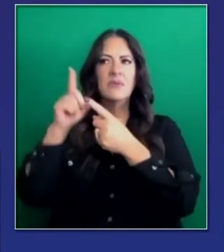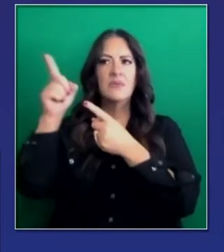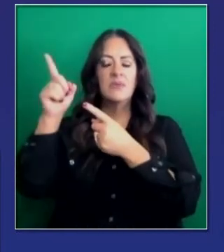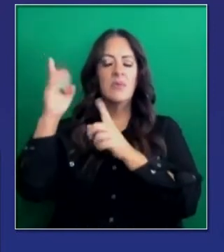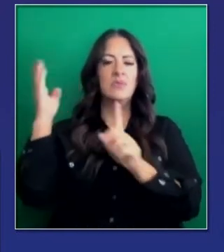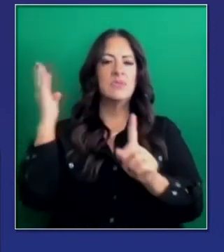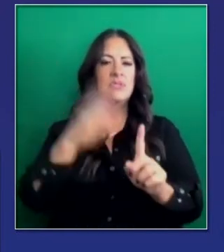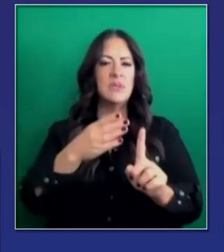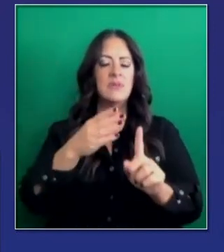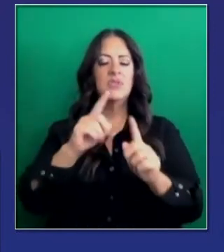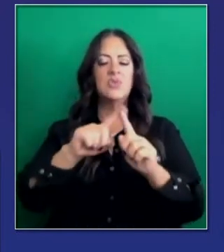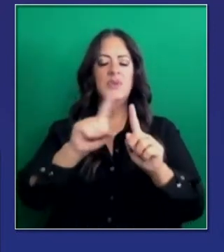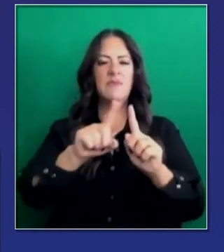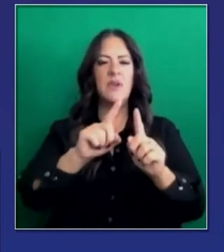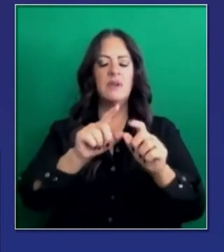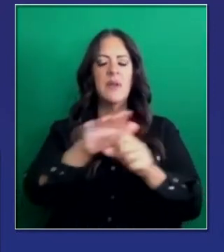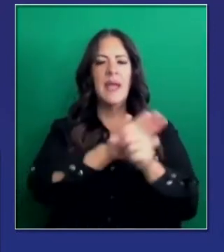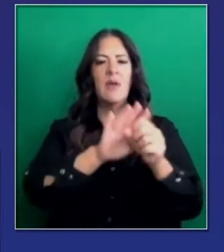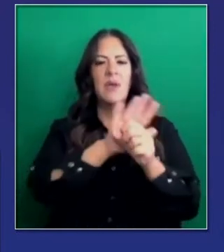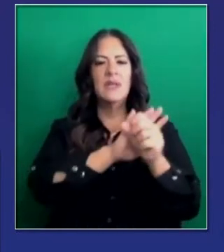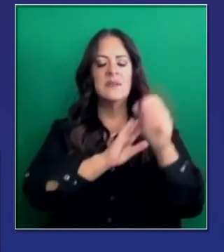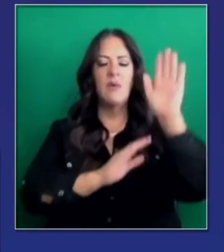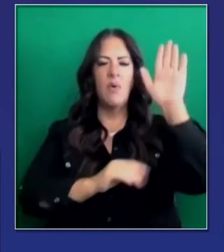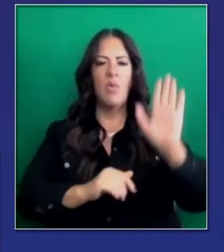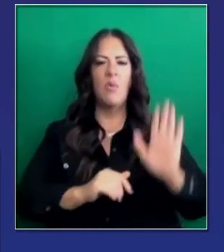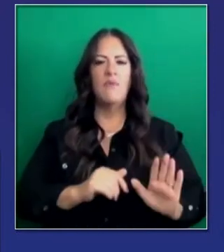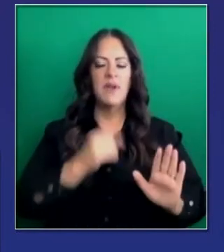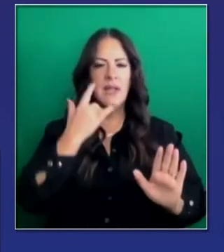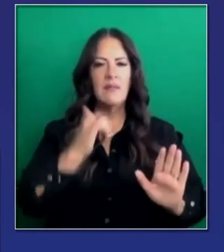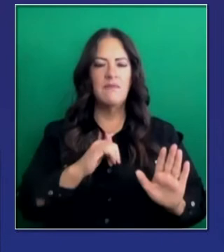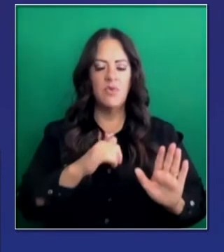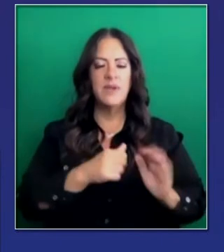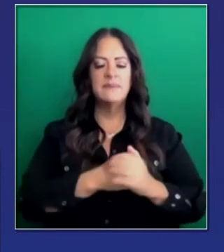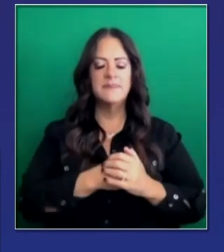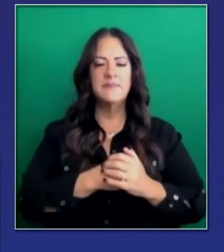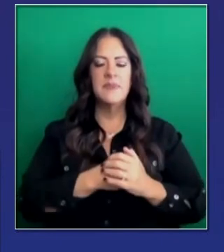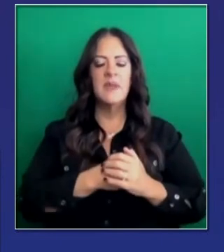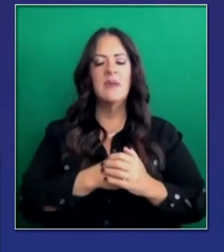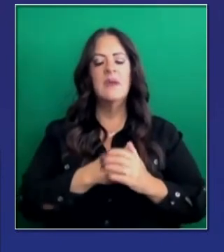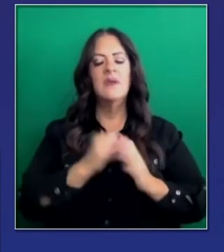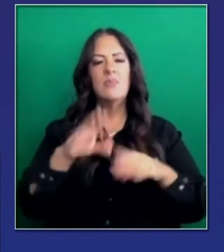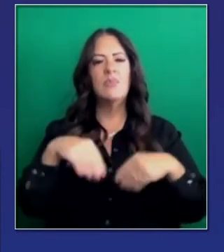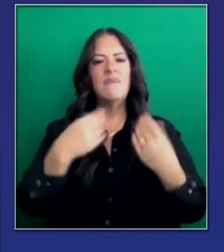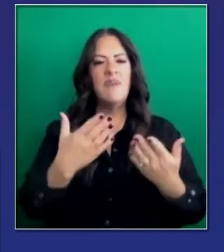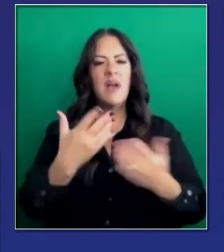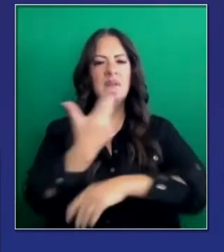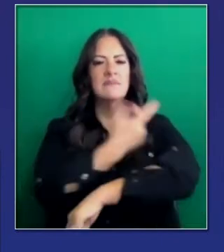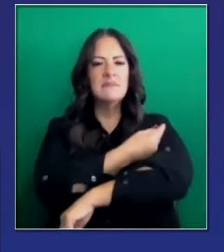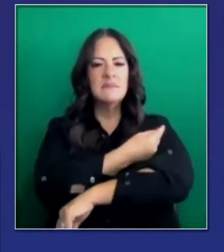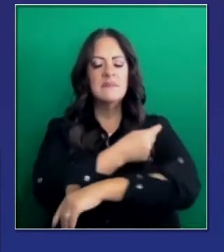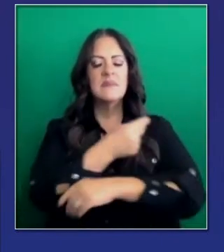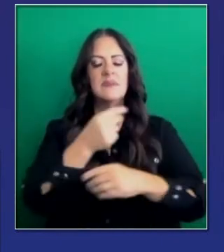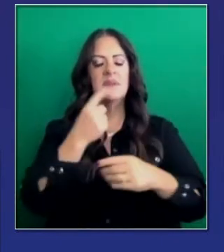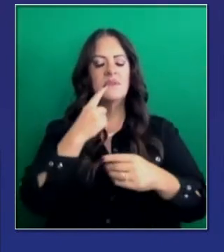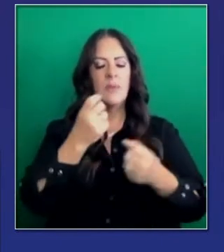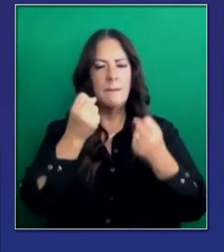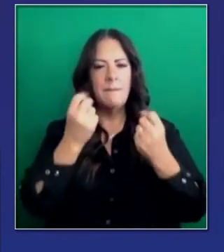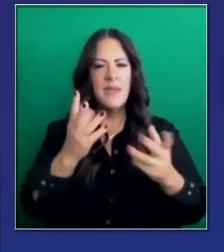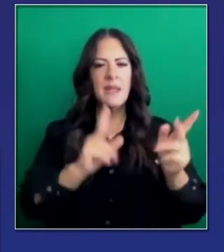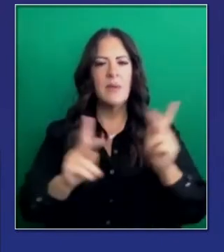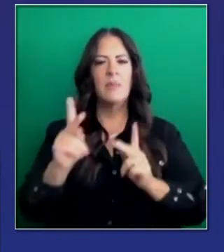estado de california miles de ellos pero también hay que estarlos administrando a las personas